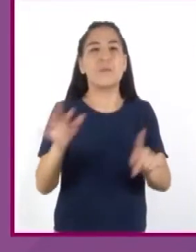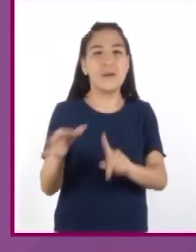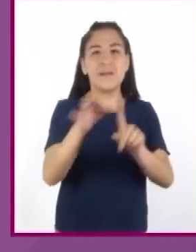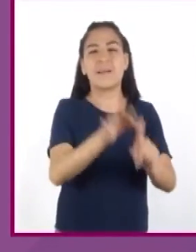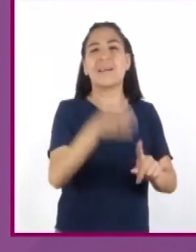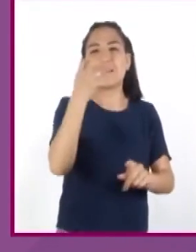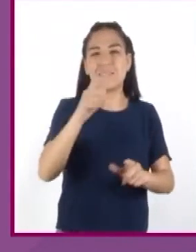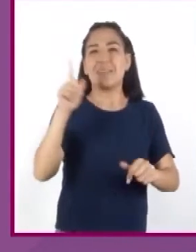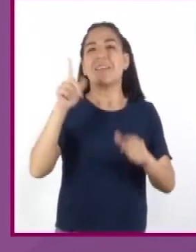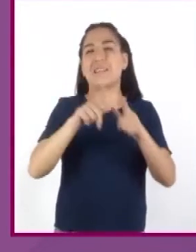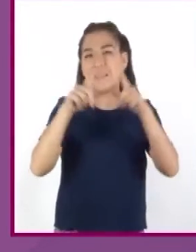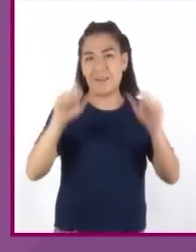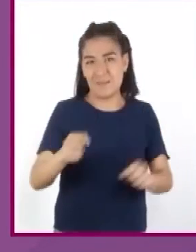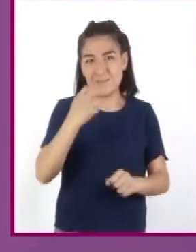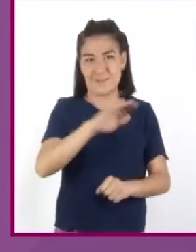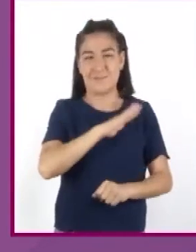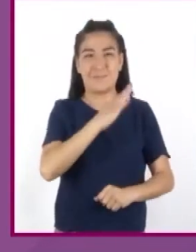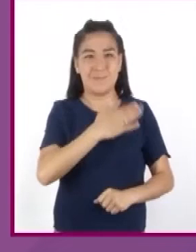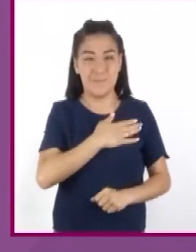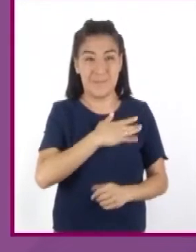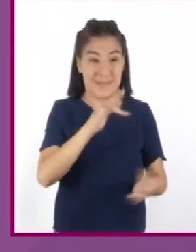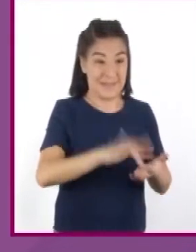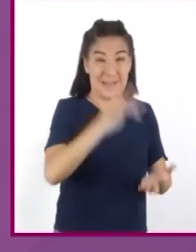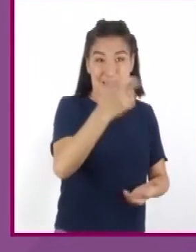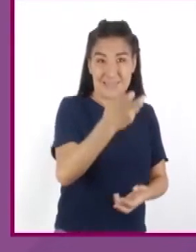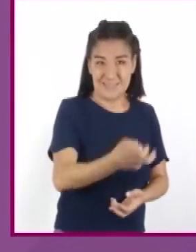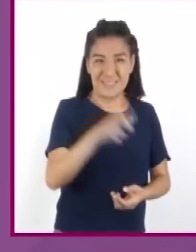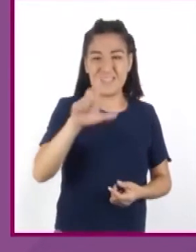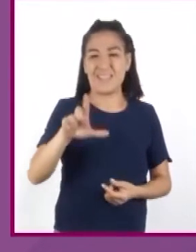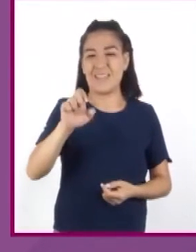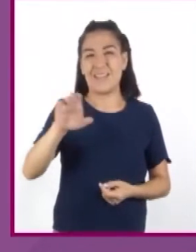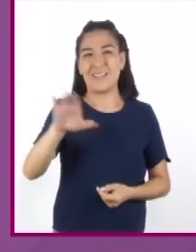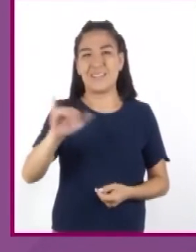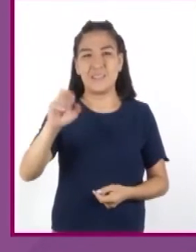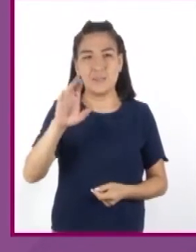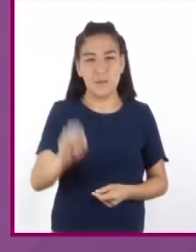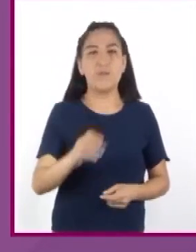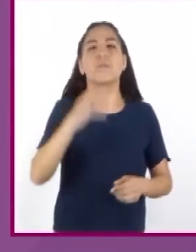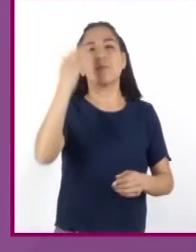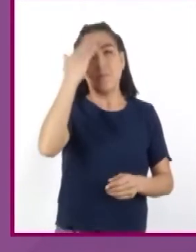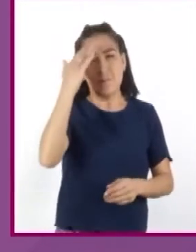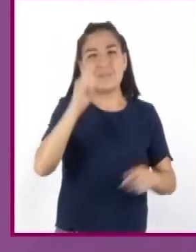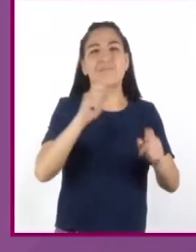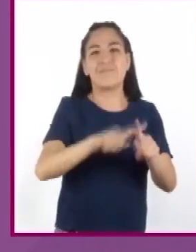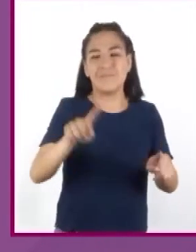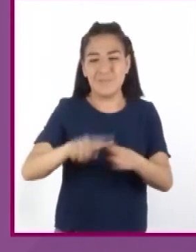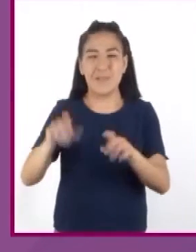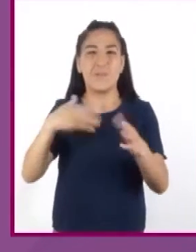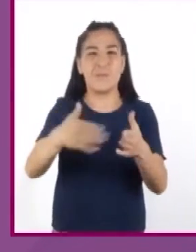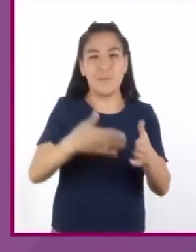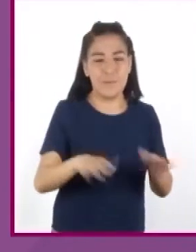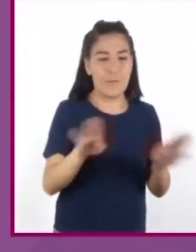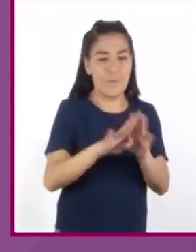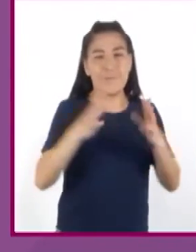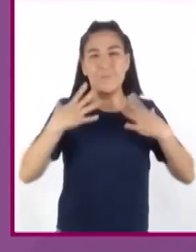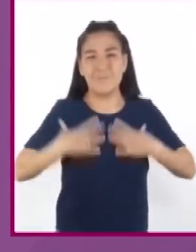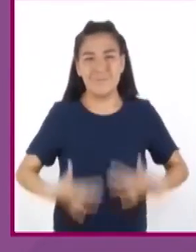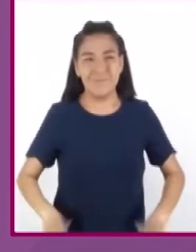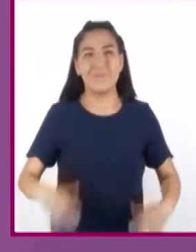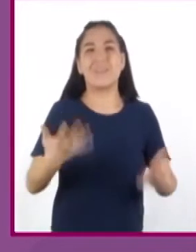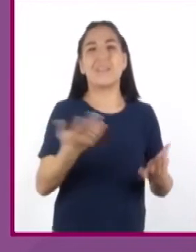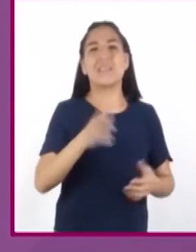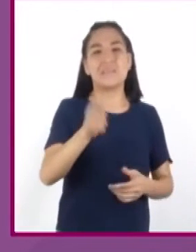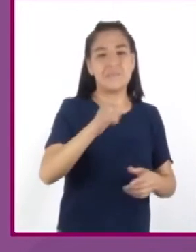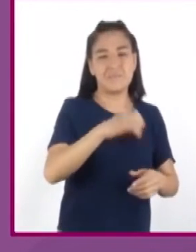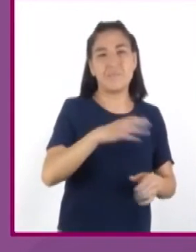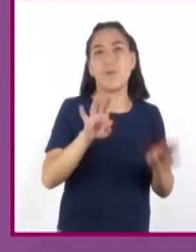estas lenguas en el español. Gracias al léxico conocemos los utensilios de cocina, la manera en que vestían, su relación con el